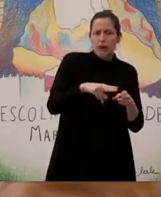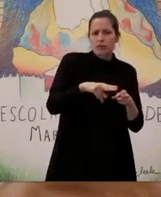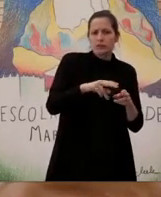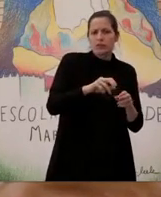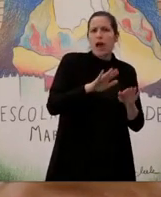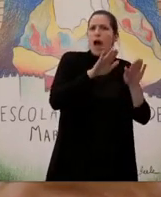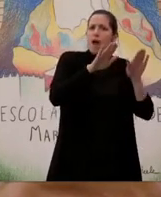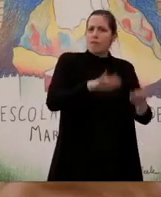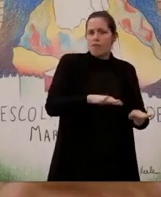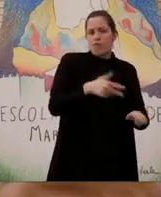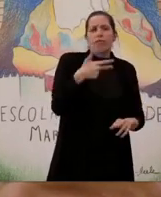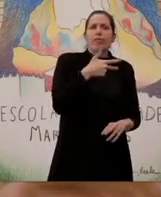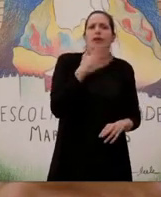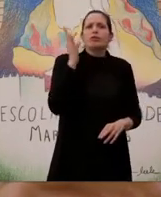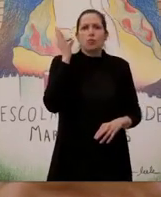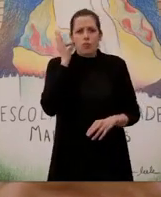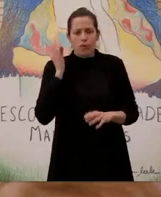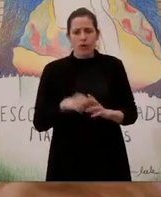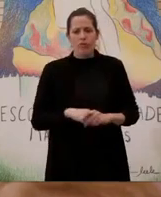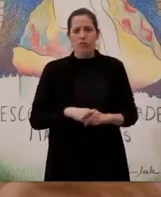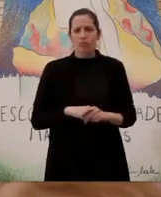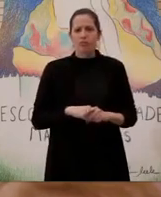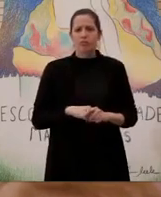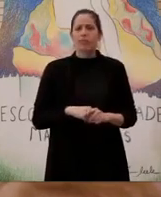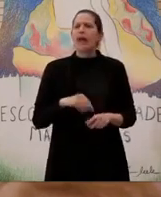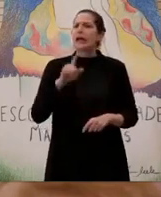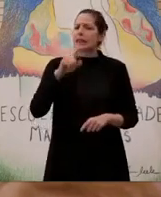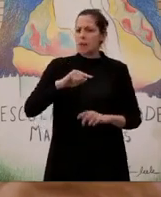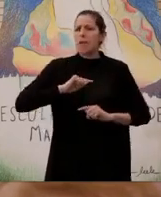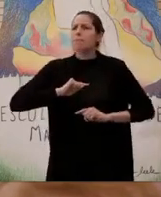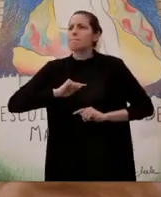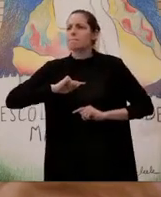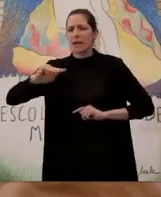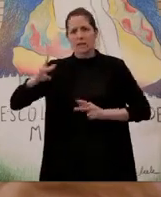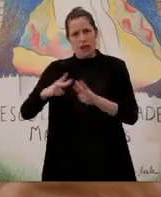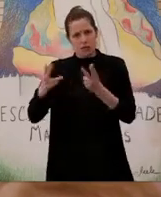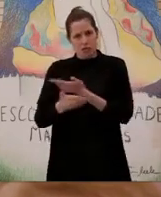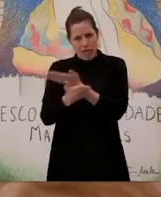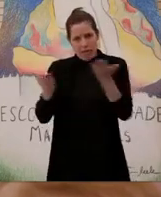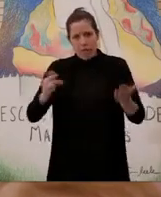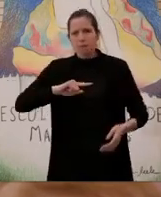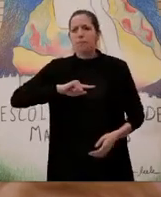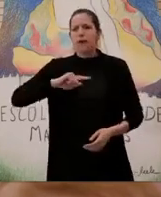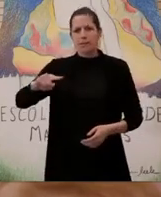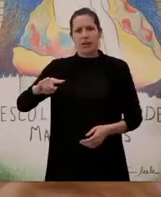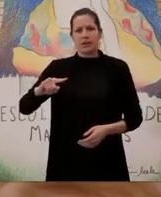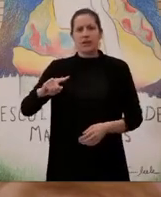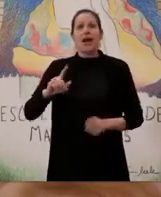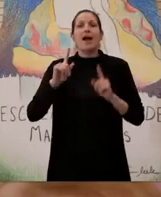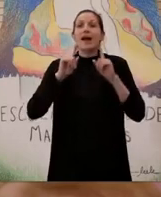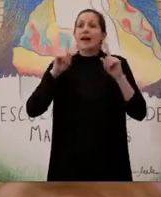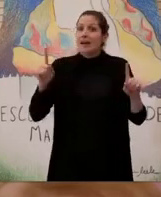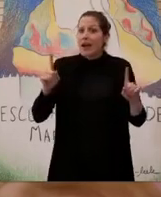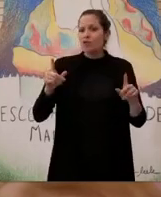los derechos de las mujeres y luego lanzar a mensaje de que una sociedad que no me feminista no me democrática no he democrática